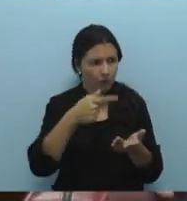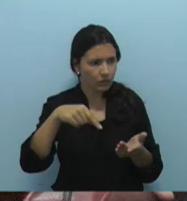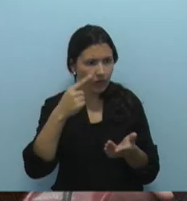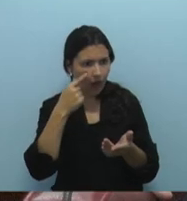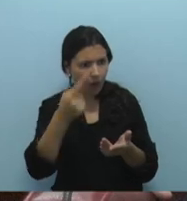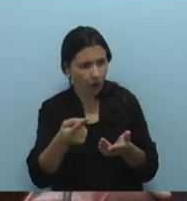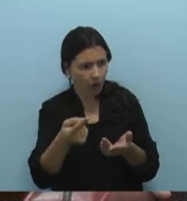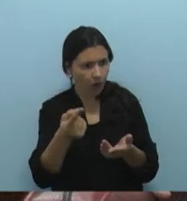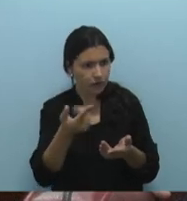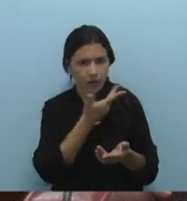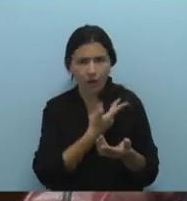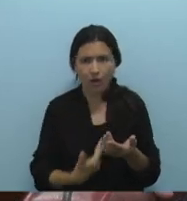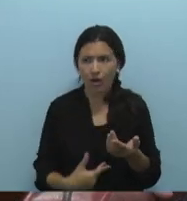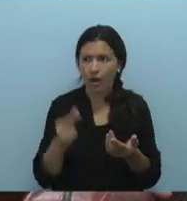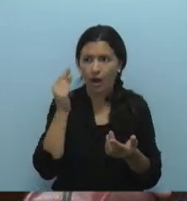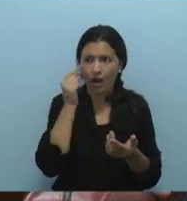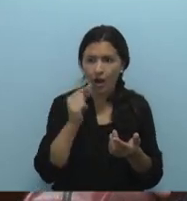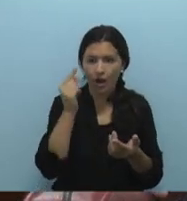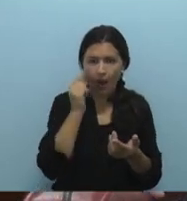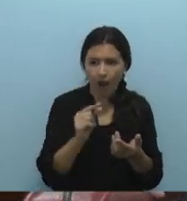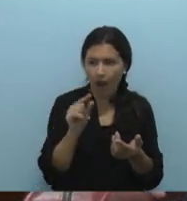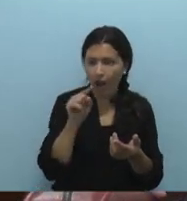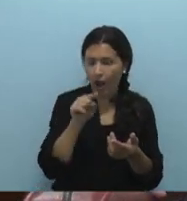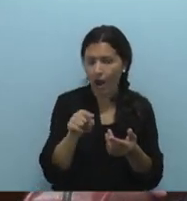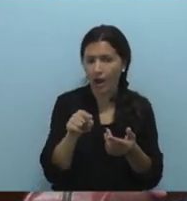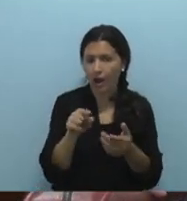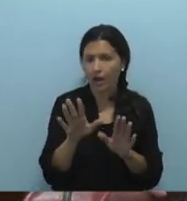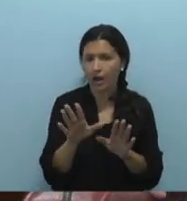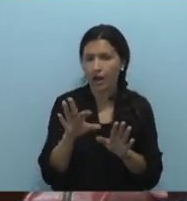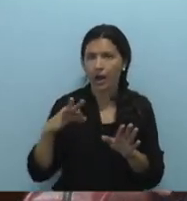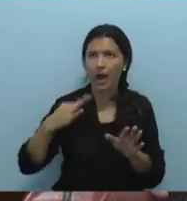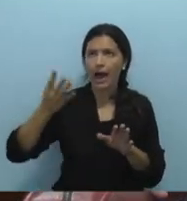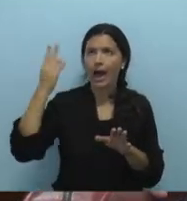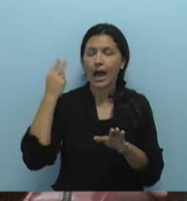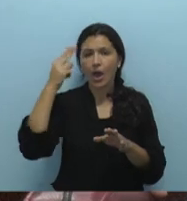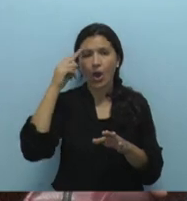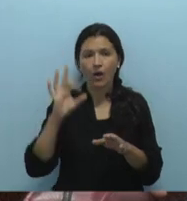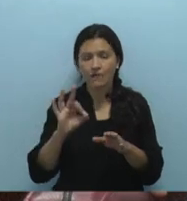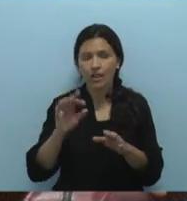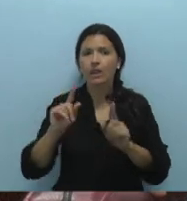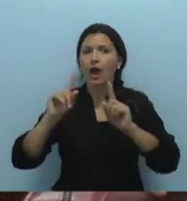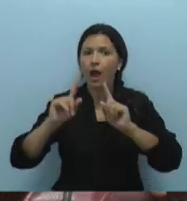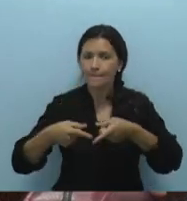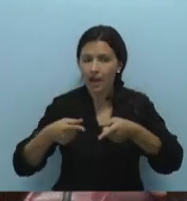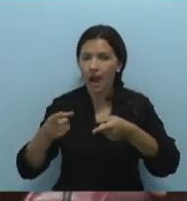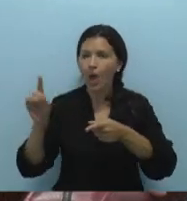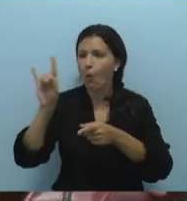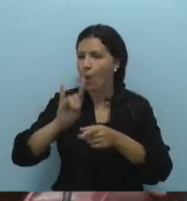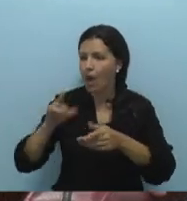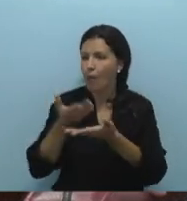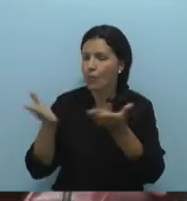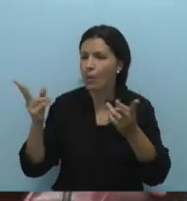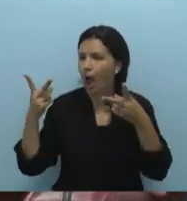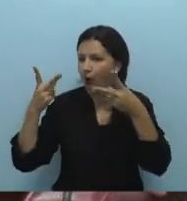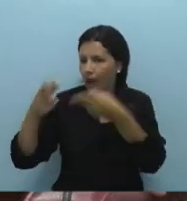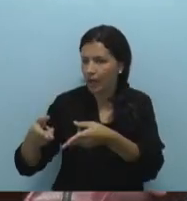para saber que fue el gobierno que en aquellos años también desfinanció a las universidades